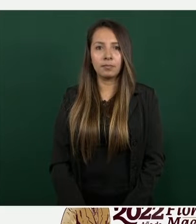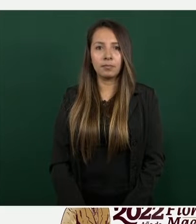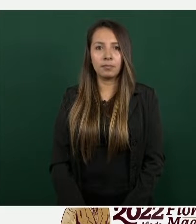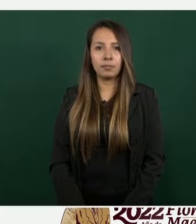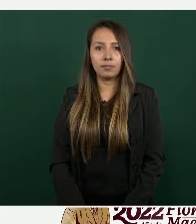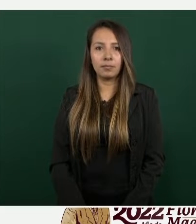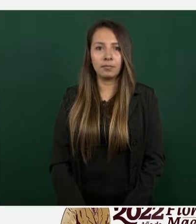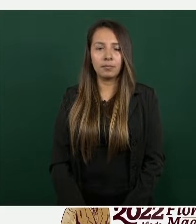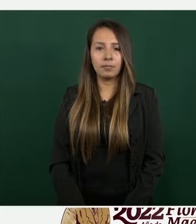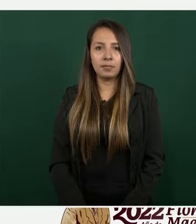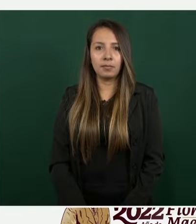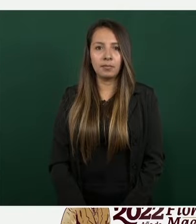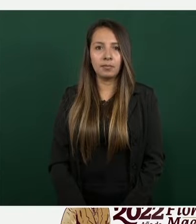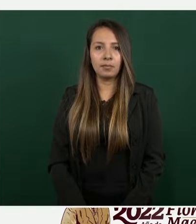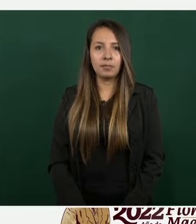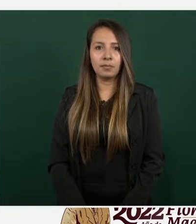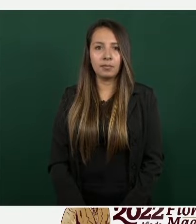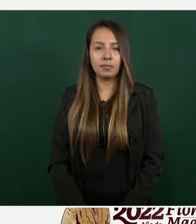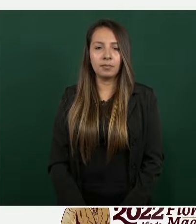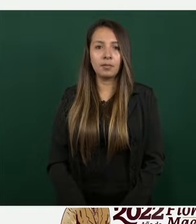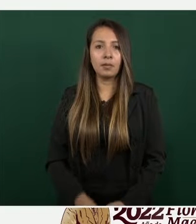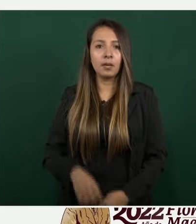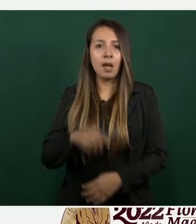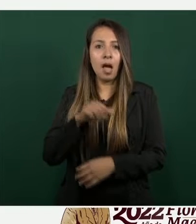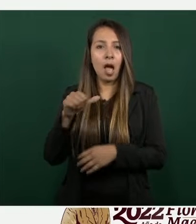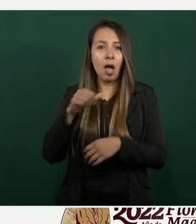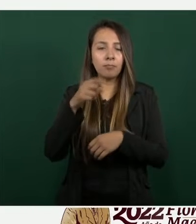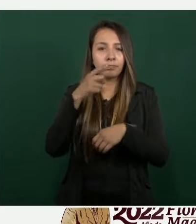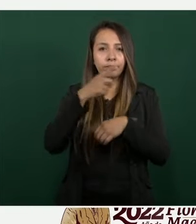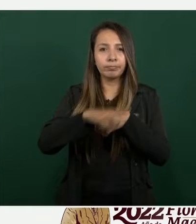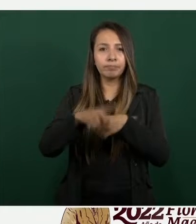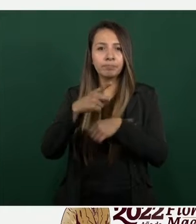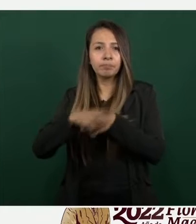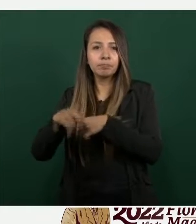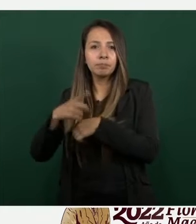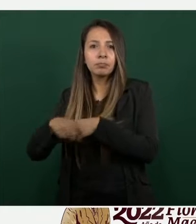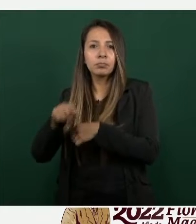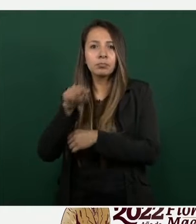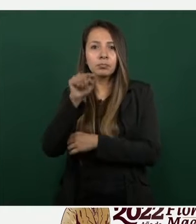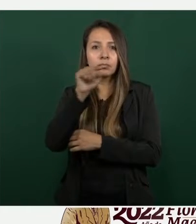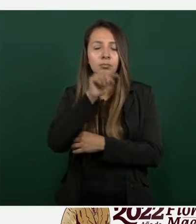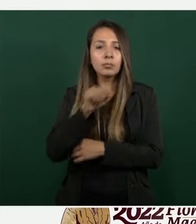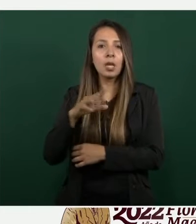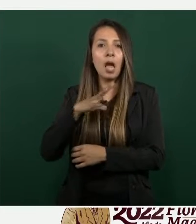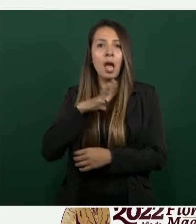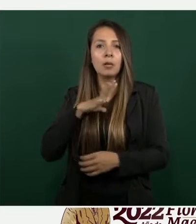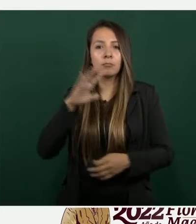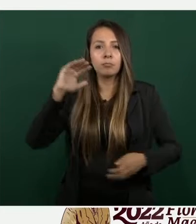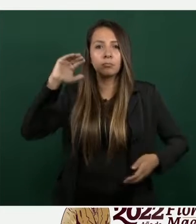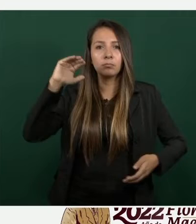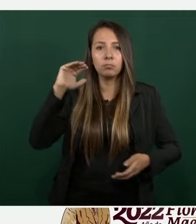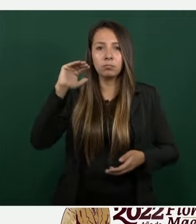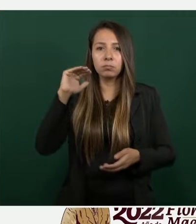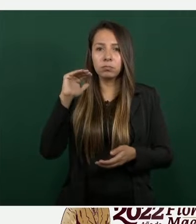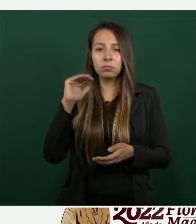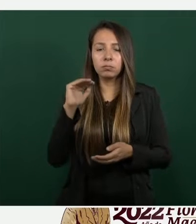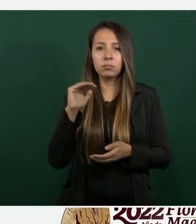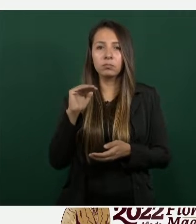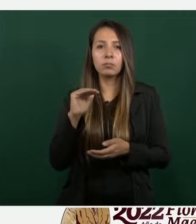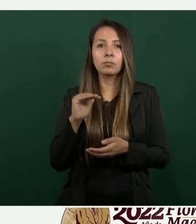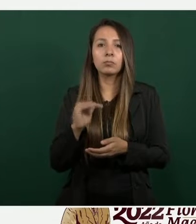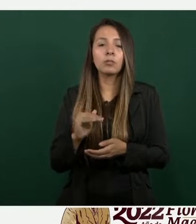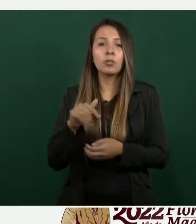En relación con el homicidio doloso, mantiene la tendencia a la baja con una disminución